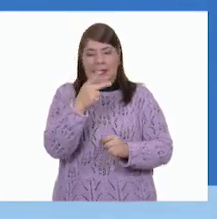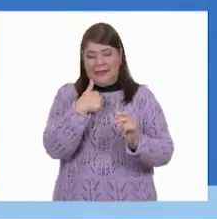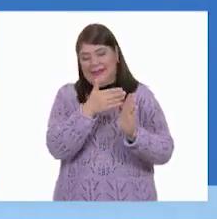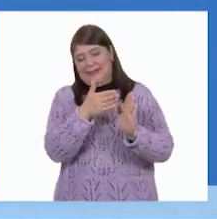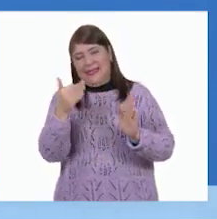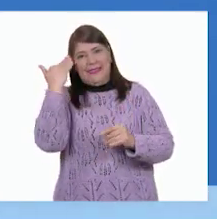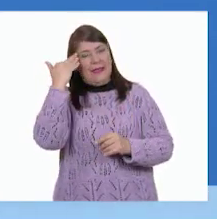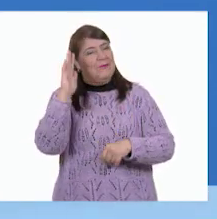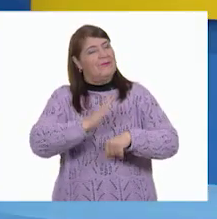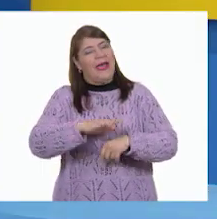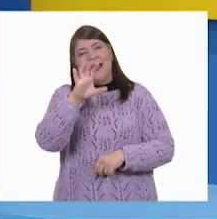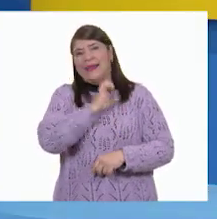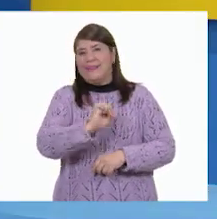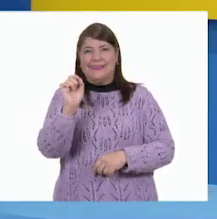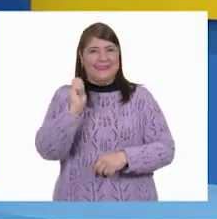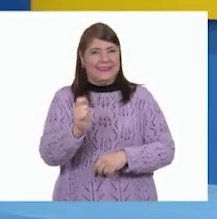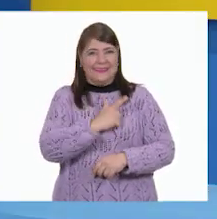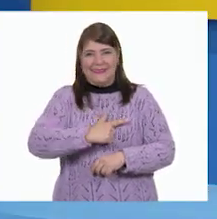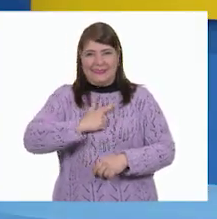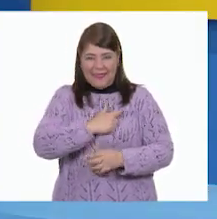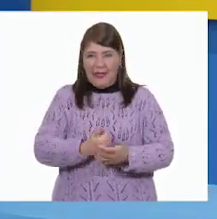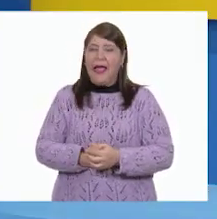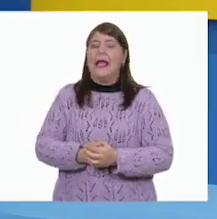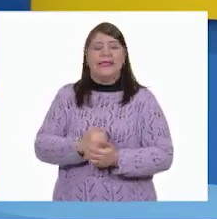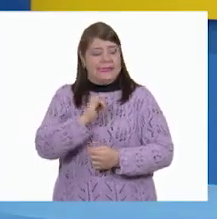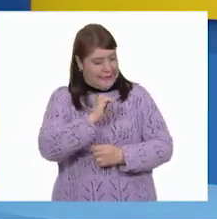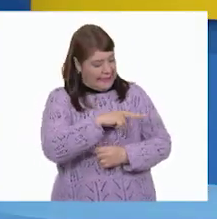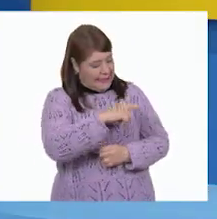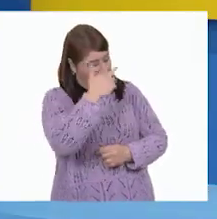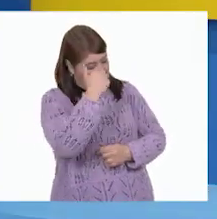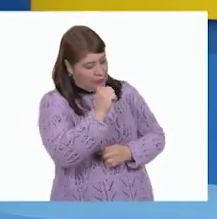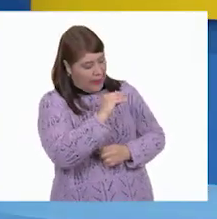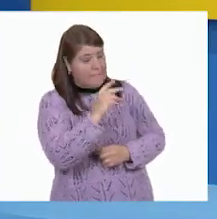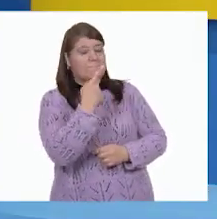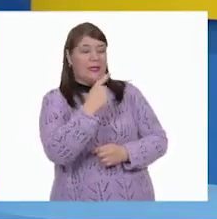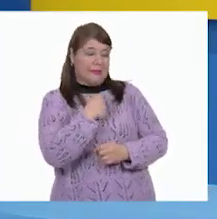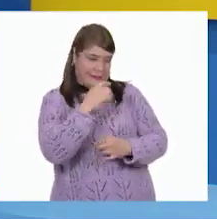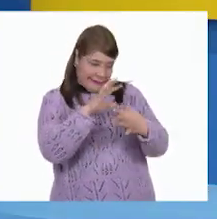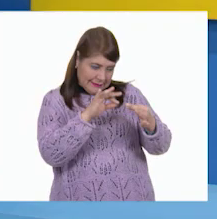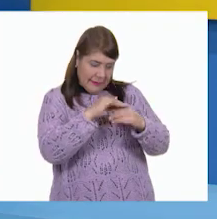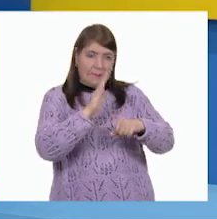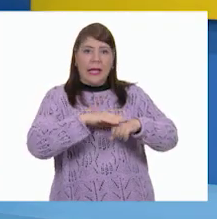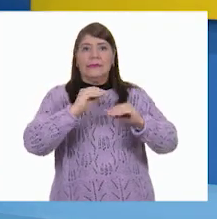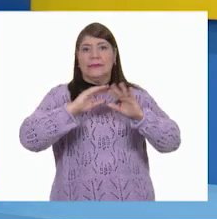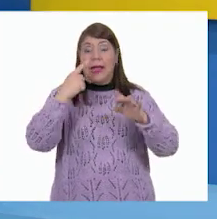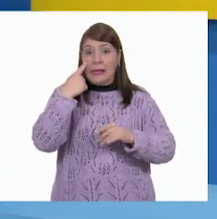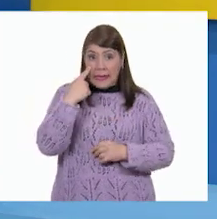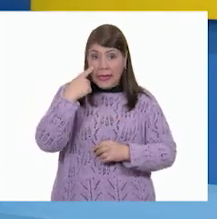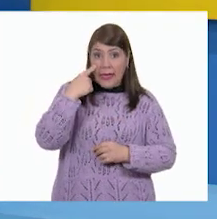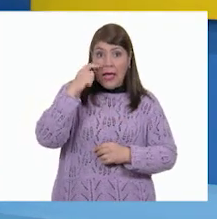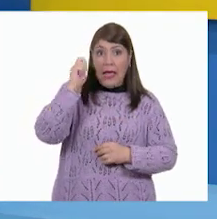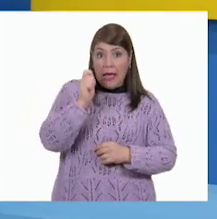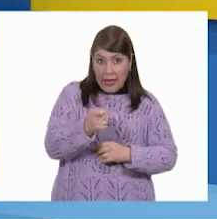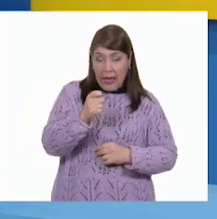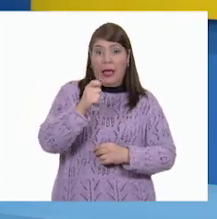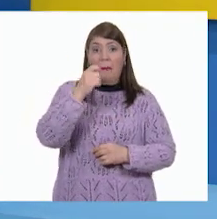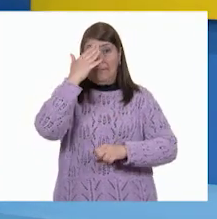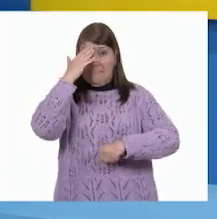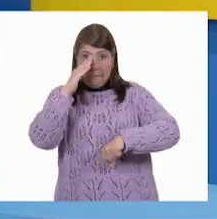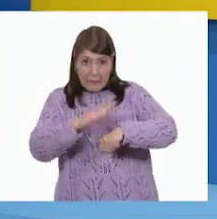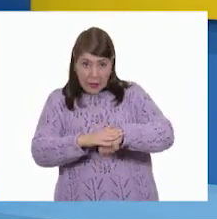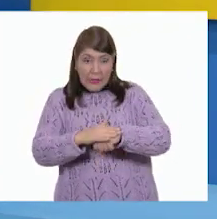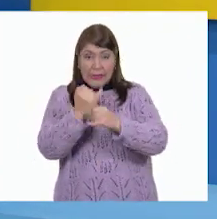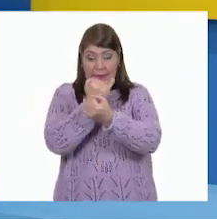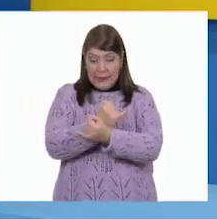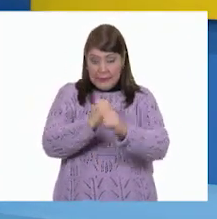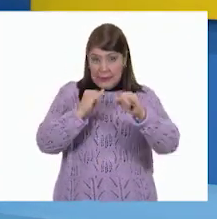favorita. Tienes razón, Ton. Pero, a ver, otra vez debí ser más clara. Quise decir que justo a una conmemoración de la